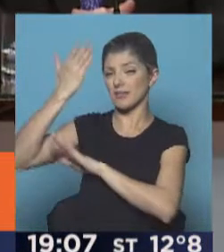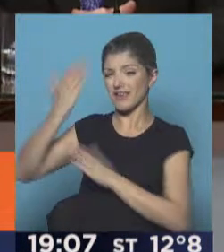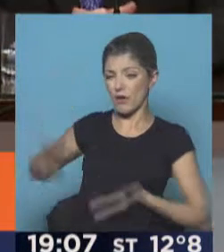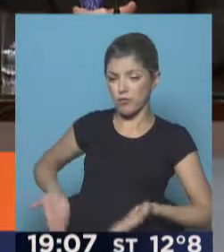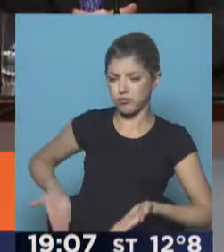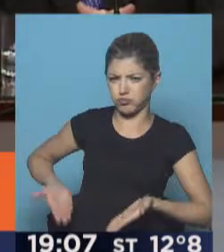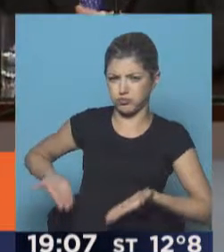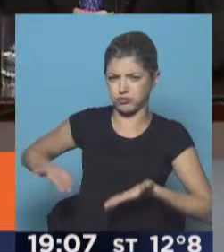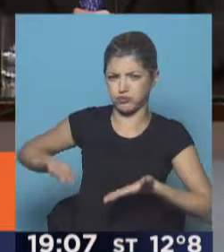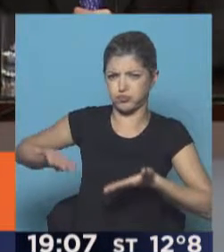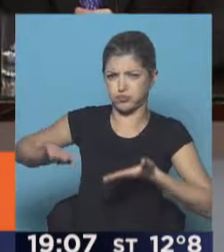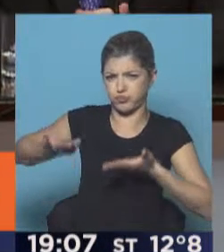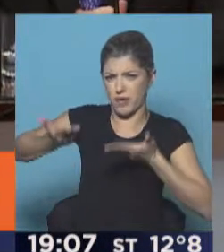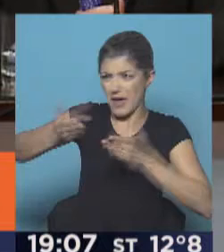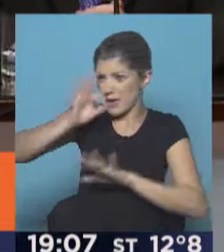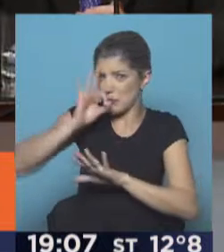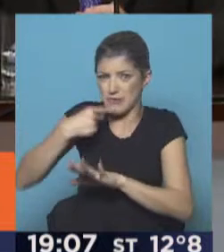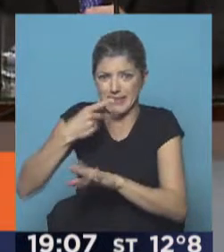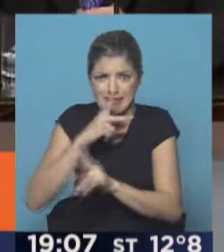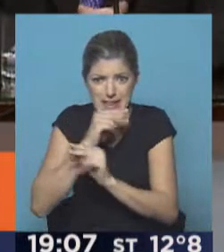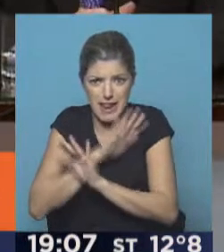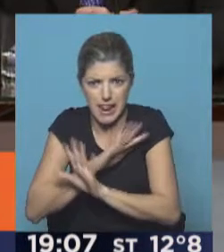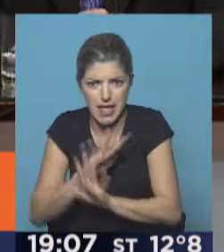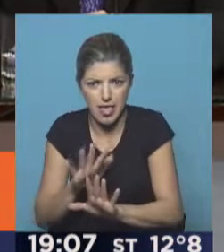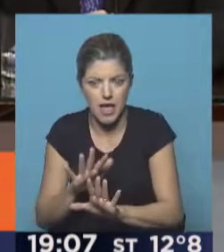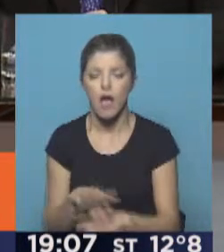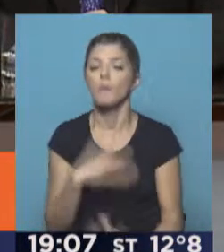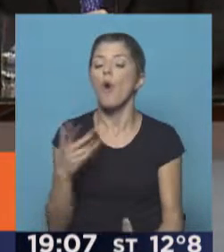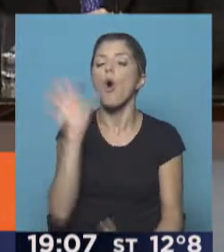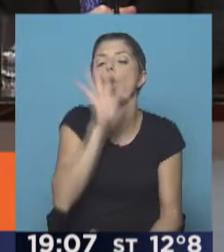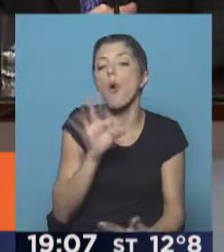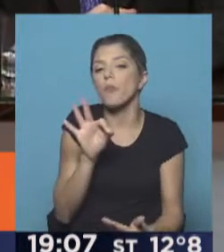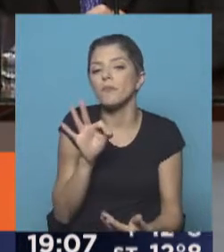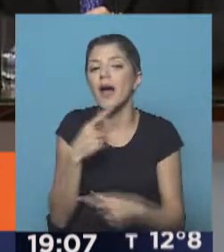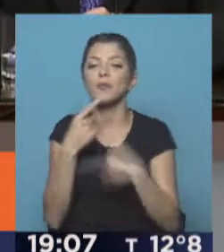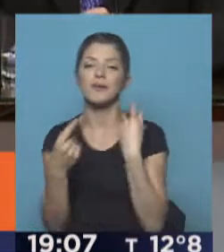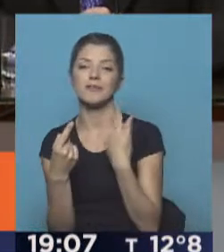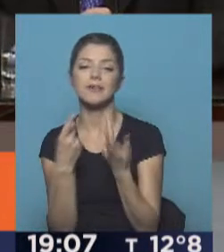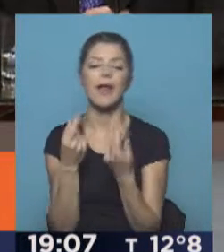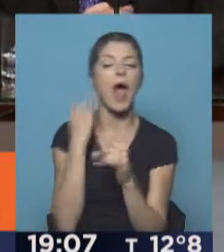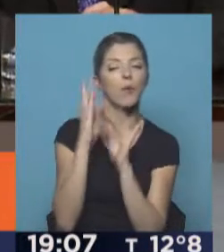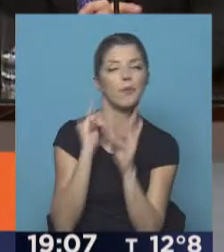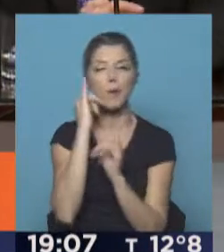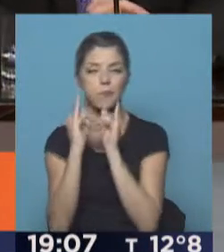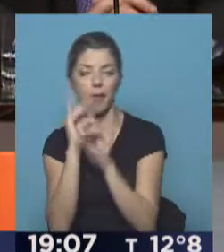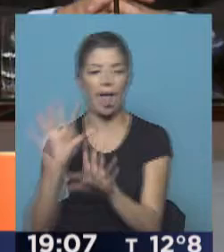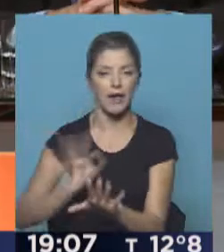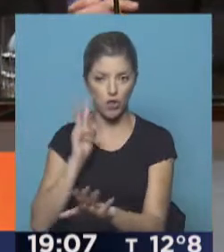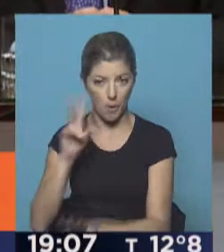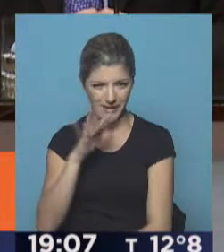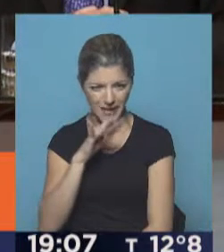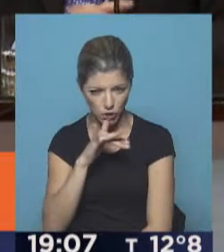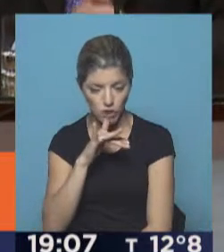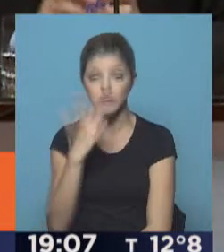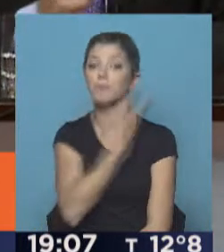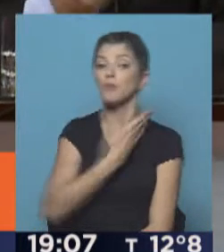a decir la verdad de este problema, o mejor dicho, se trató de hacer diciendo medias palabras. En el 2014, el